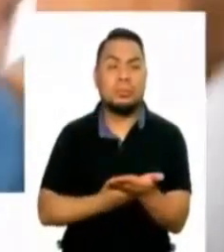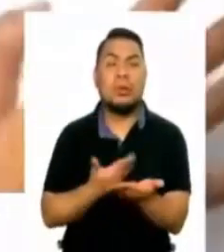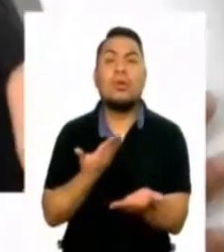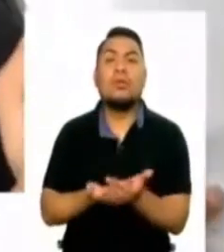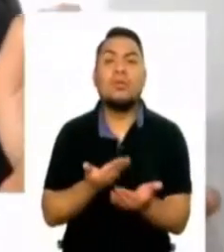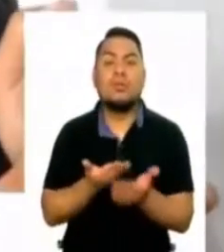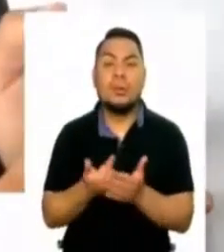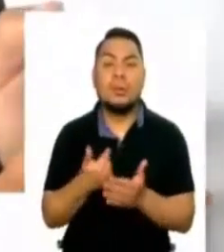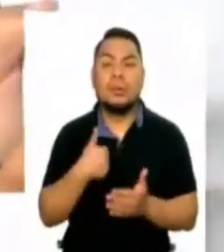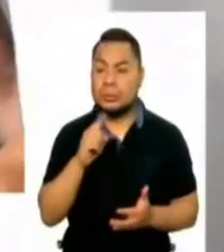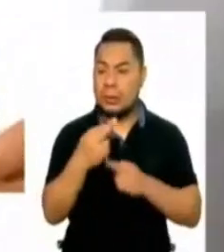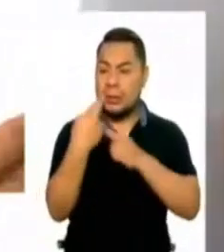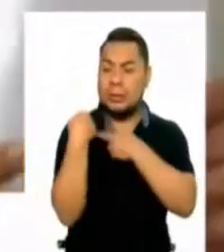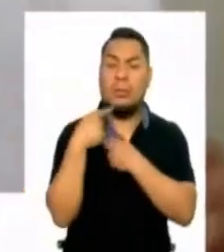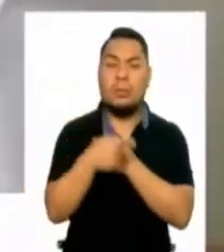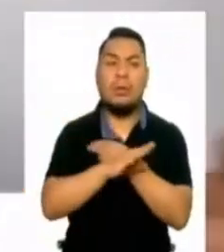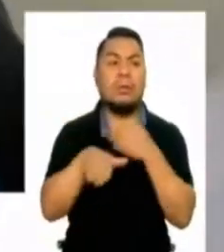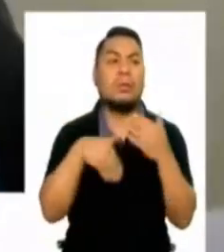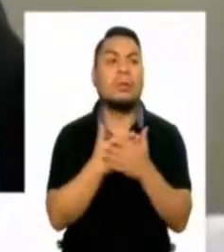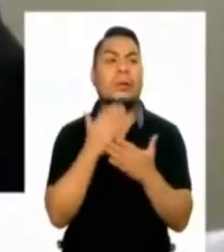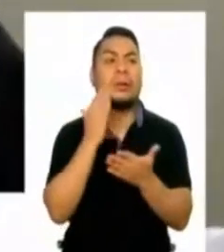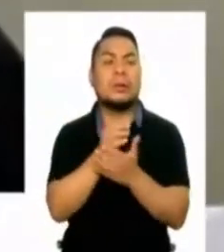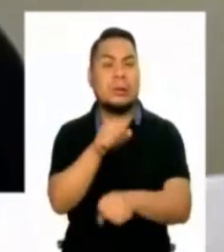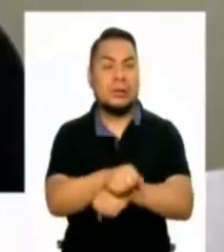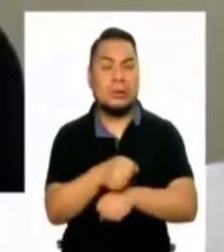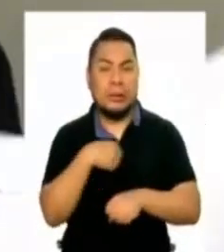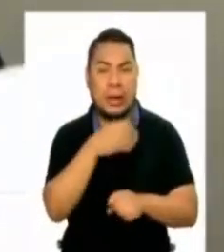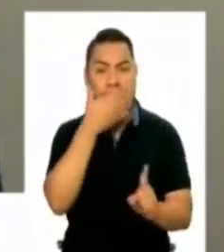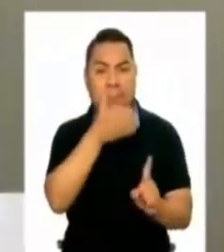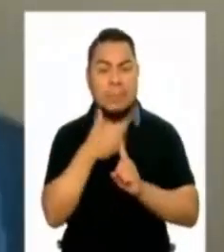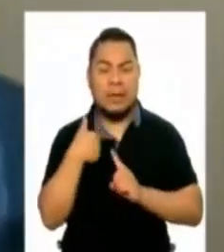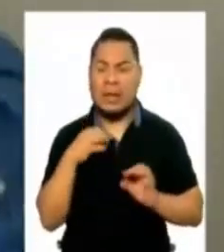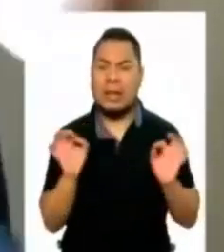comprobarán que no fue responsable de los delitos de homicidio y secuestro.